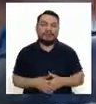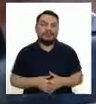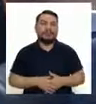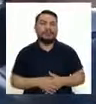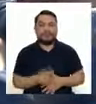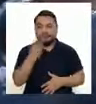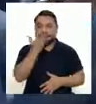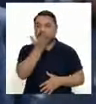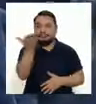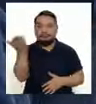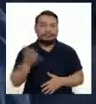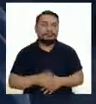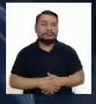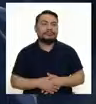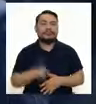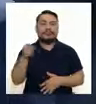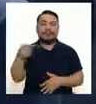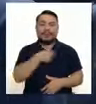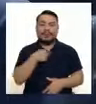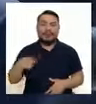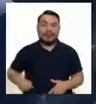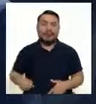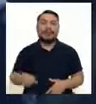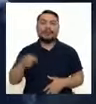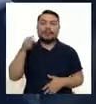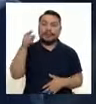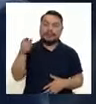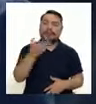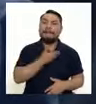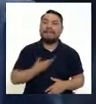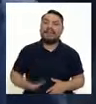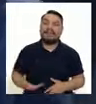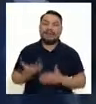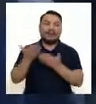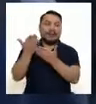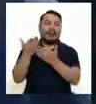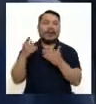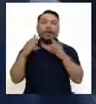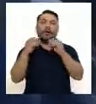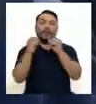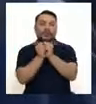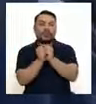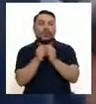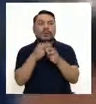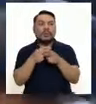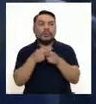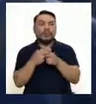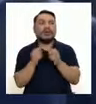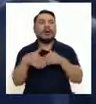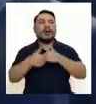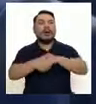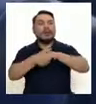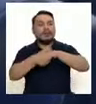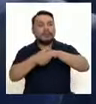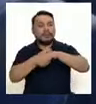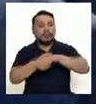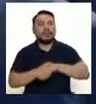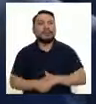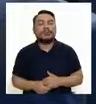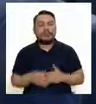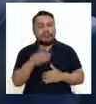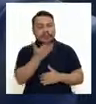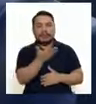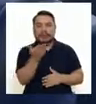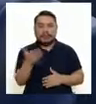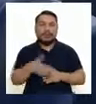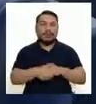vivo y en directo, Xi Jinping está conversando brevemente, saludando brevemente, pero